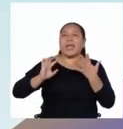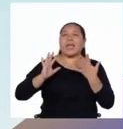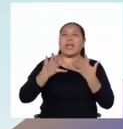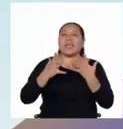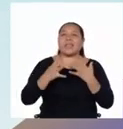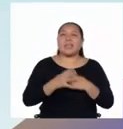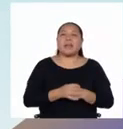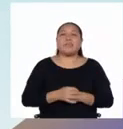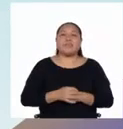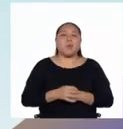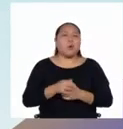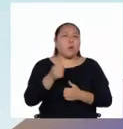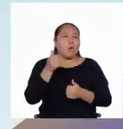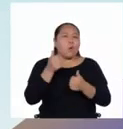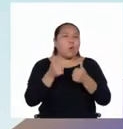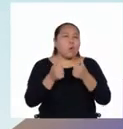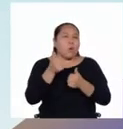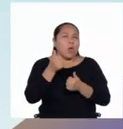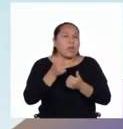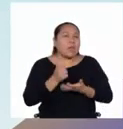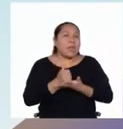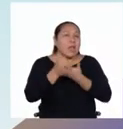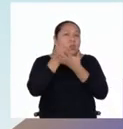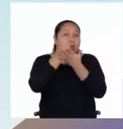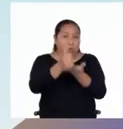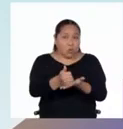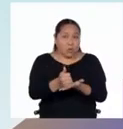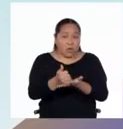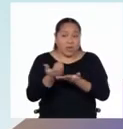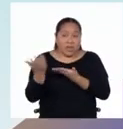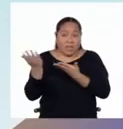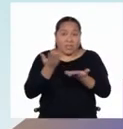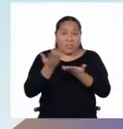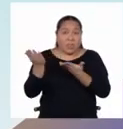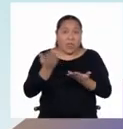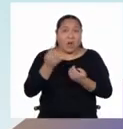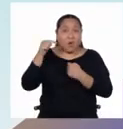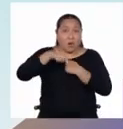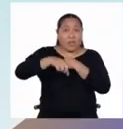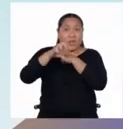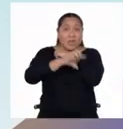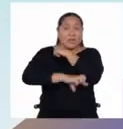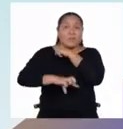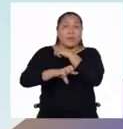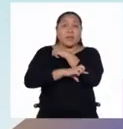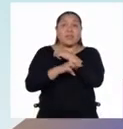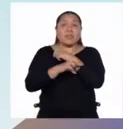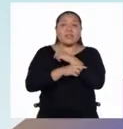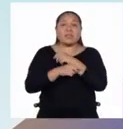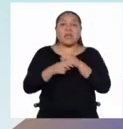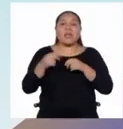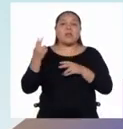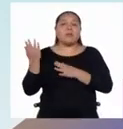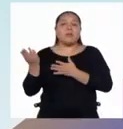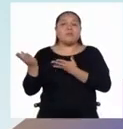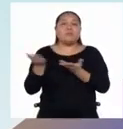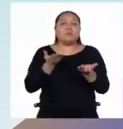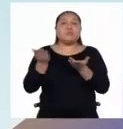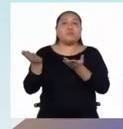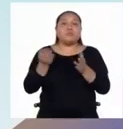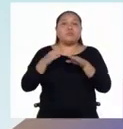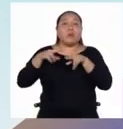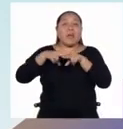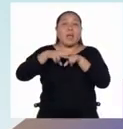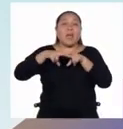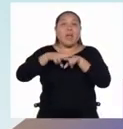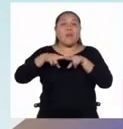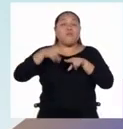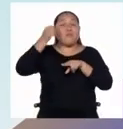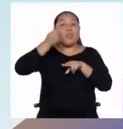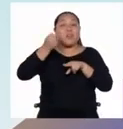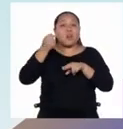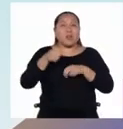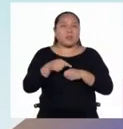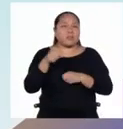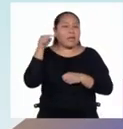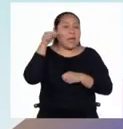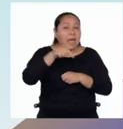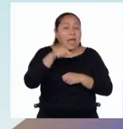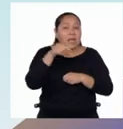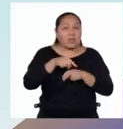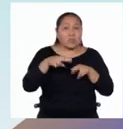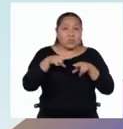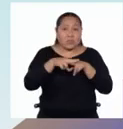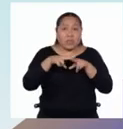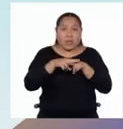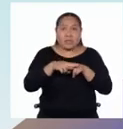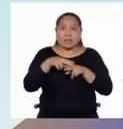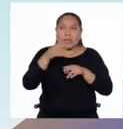¿qué beneficios trajo al país el transporte en ferrocarriles? ¿Por qué fueron y